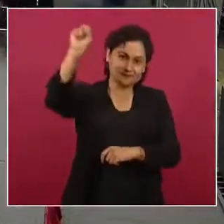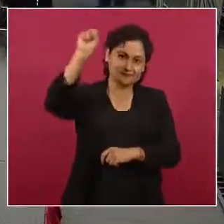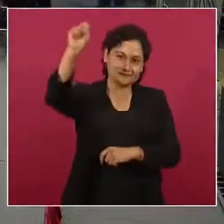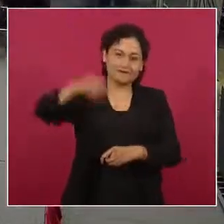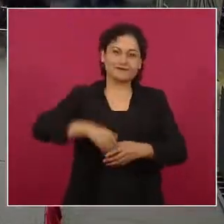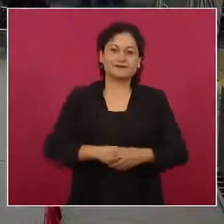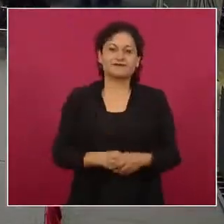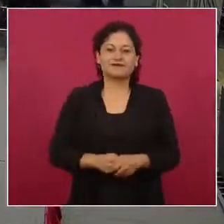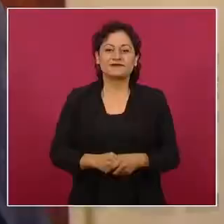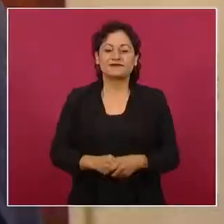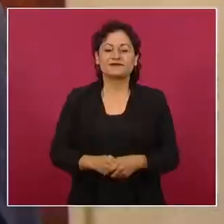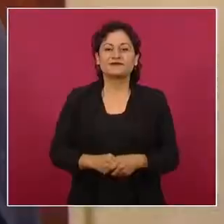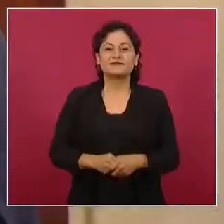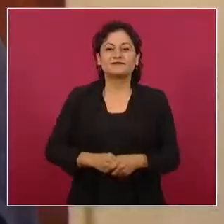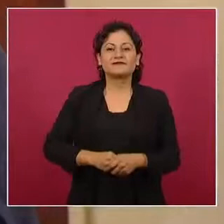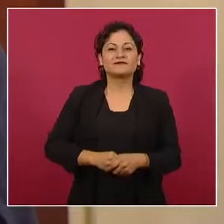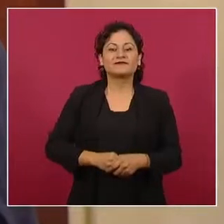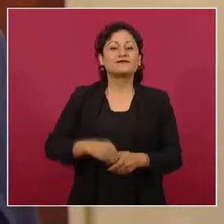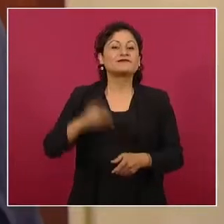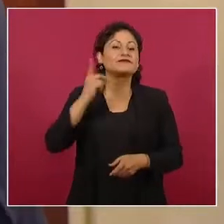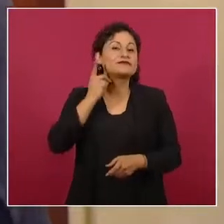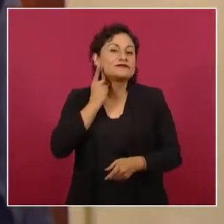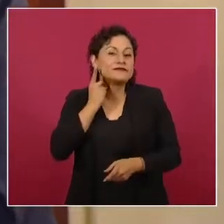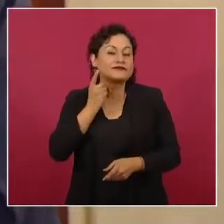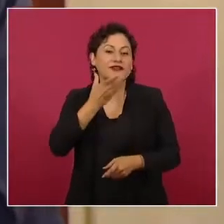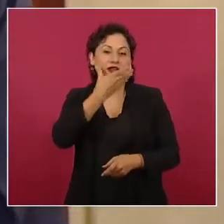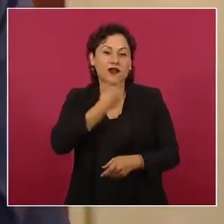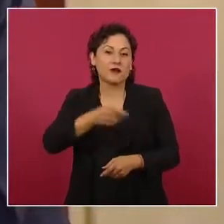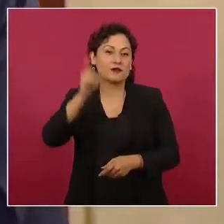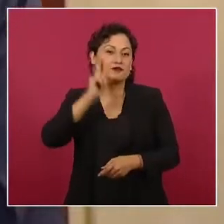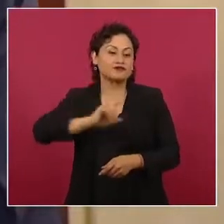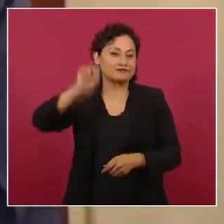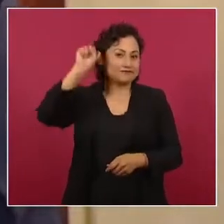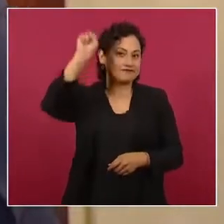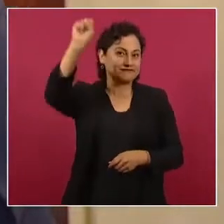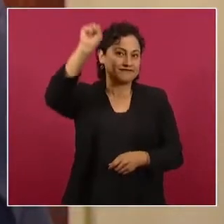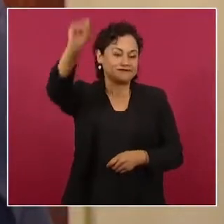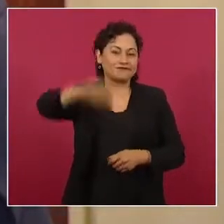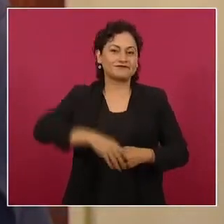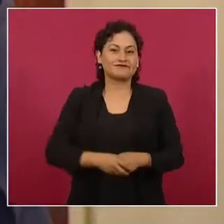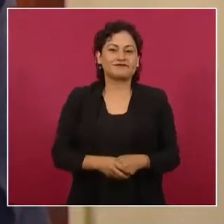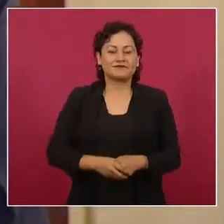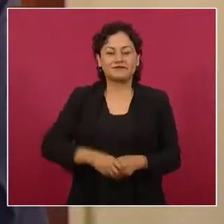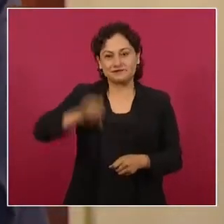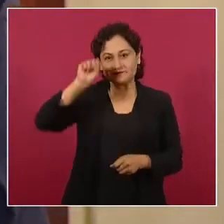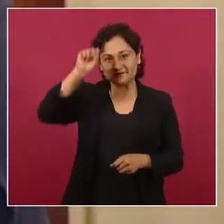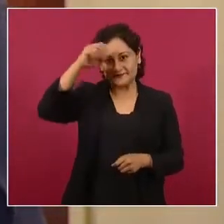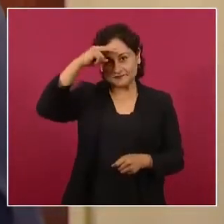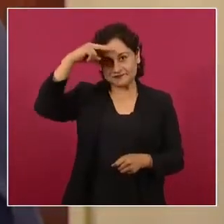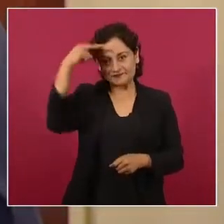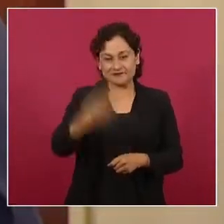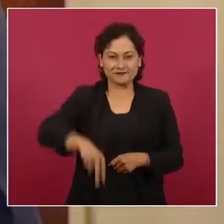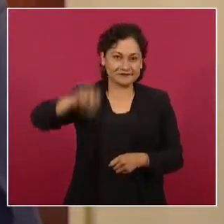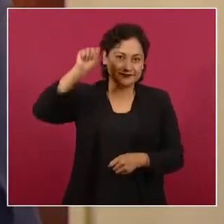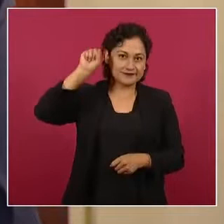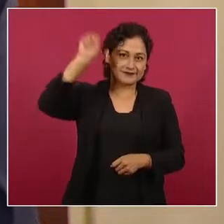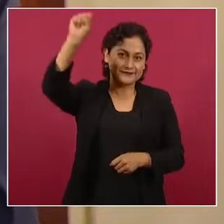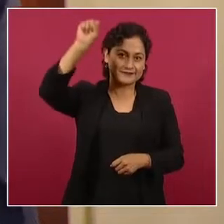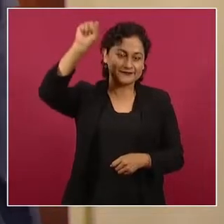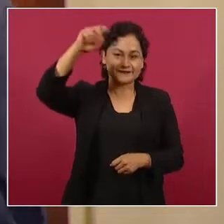¡Que vivan las diputadas y los diputados! ¡Viva México! ¡Viva